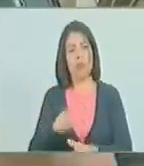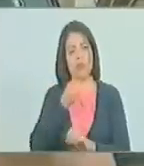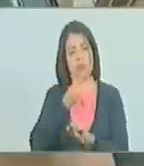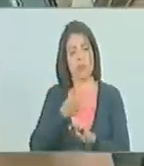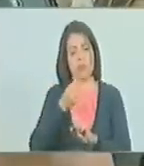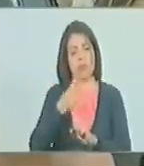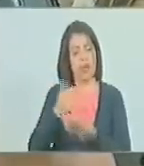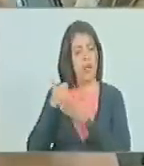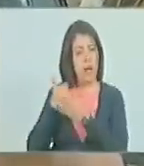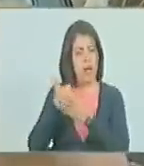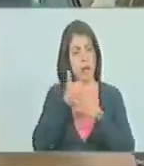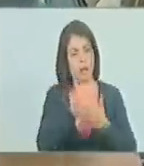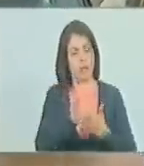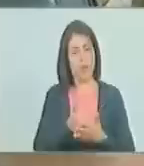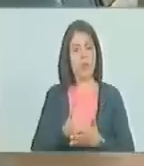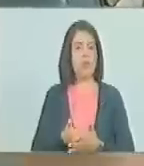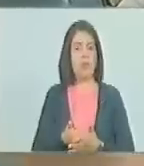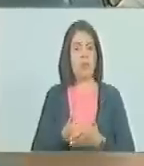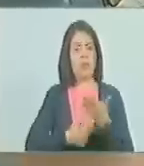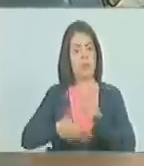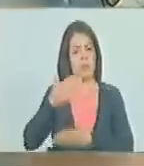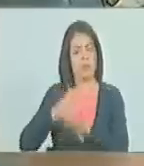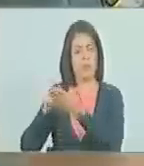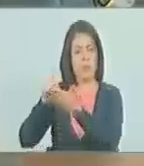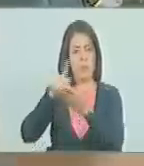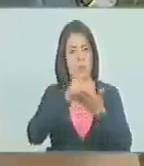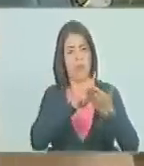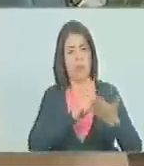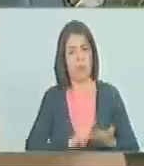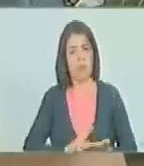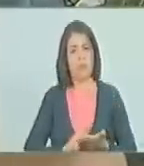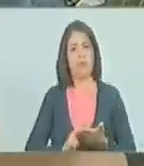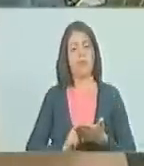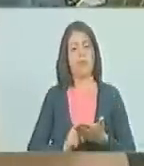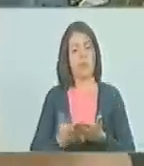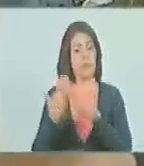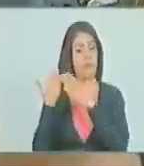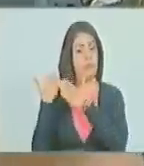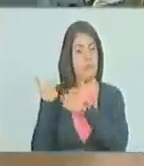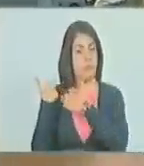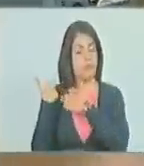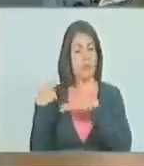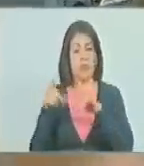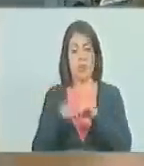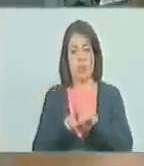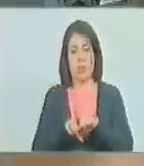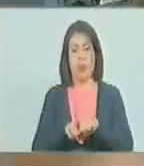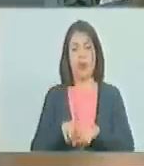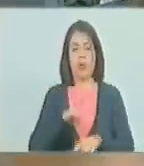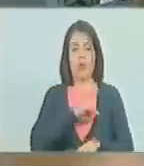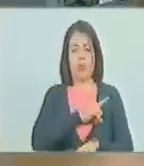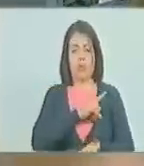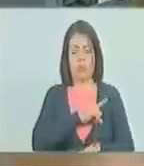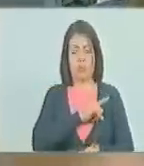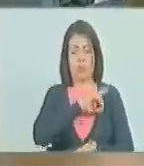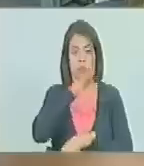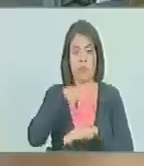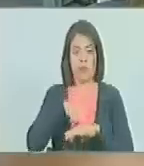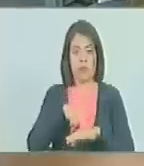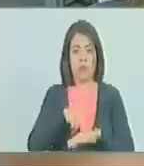de la colaboración, de la coparticipación, de la corresponsabilidad, como toca una universidad